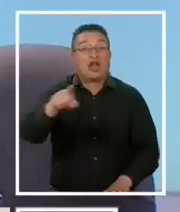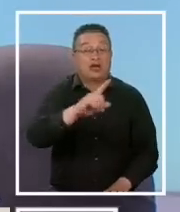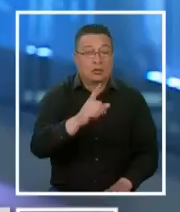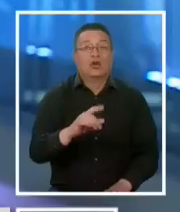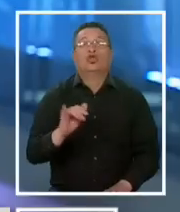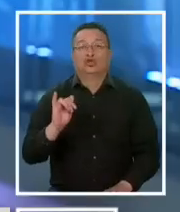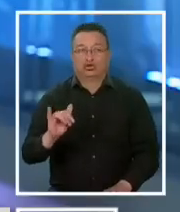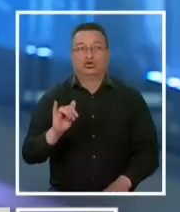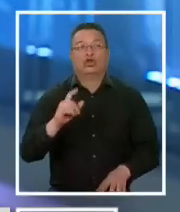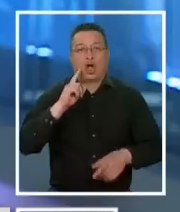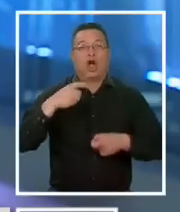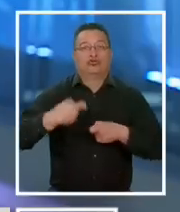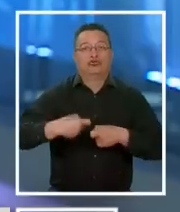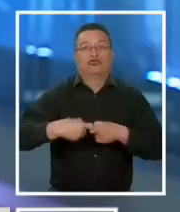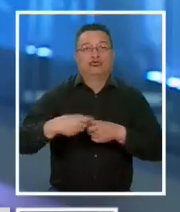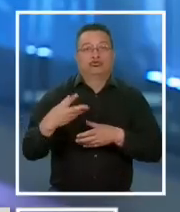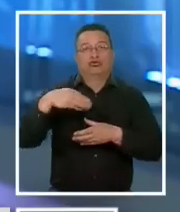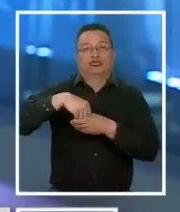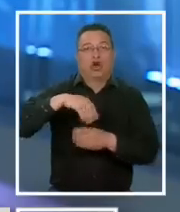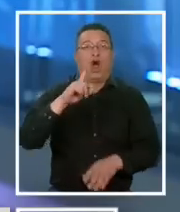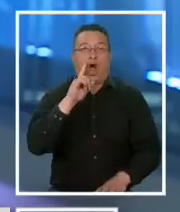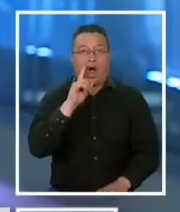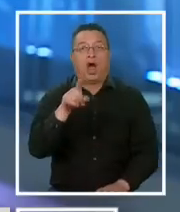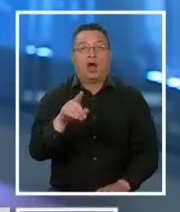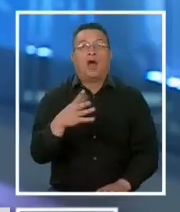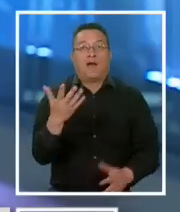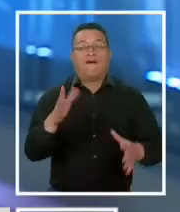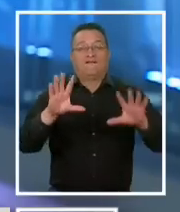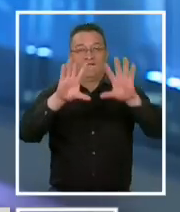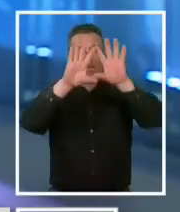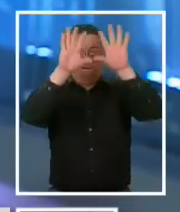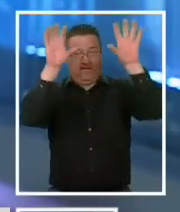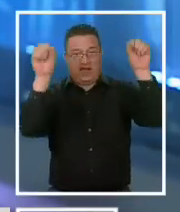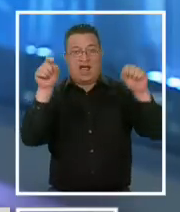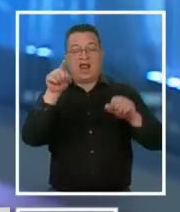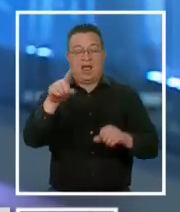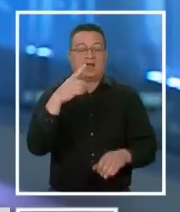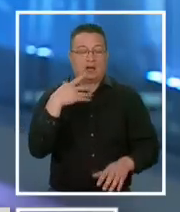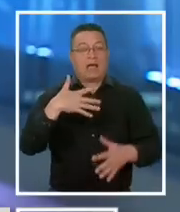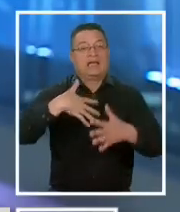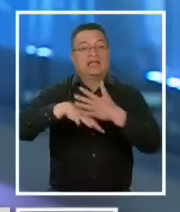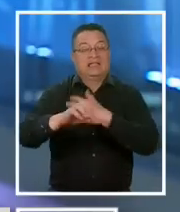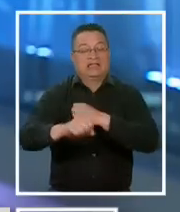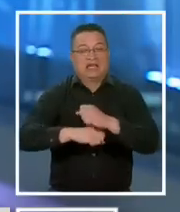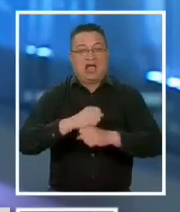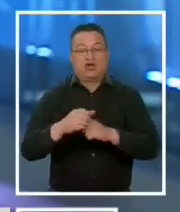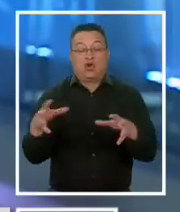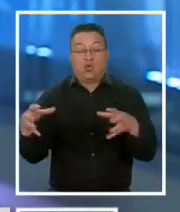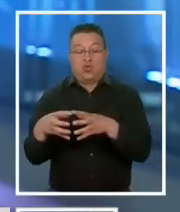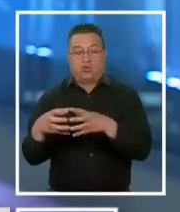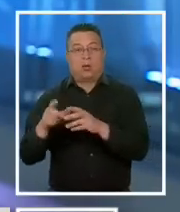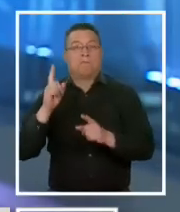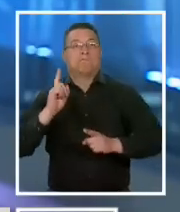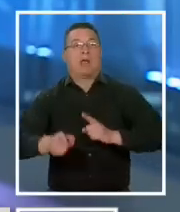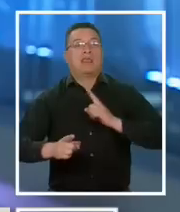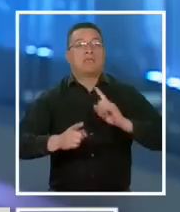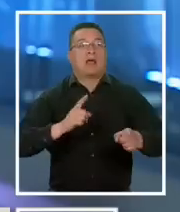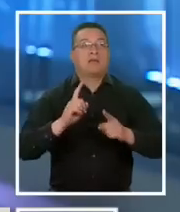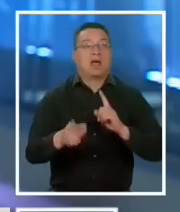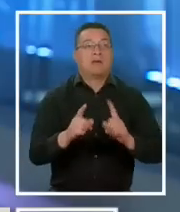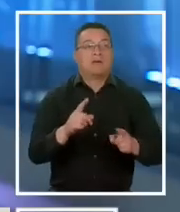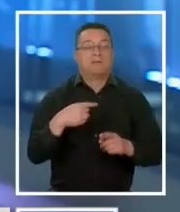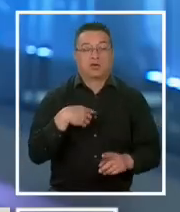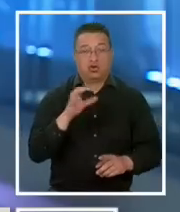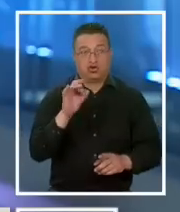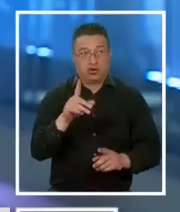Por supuesto que hubo resistencia interna mire aquí la fiscalía ha sido encabezada los últimos quince años por un determinado grupo de personas que no lo visualizo